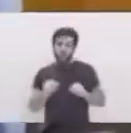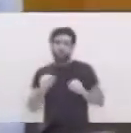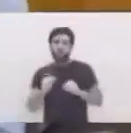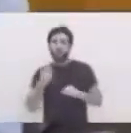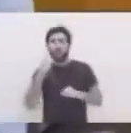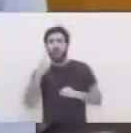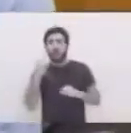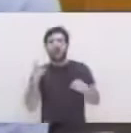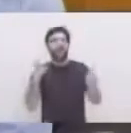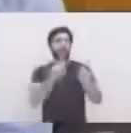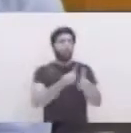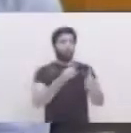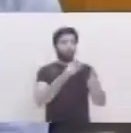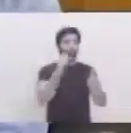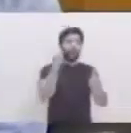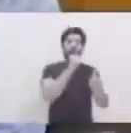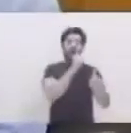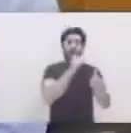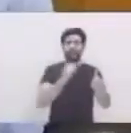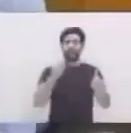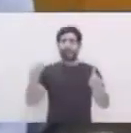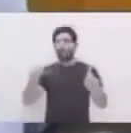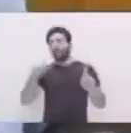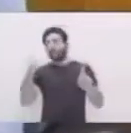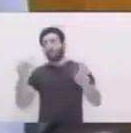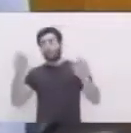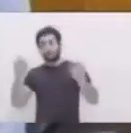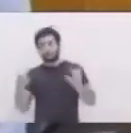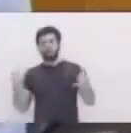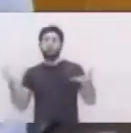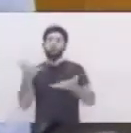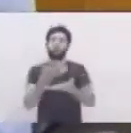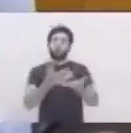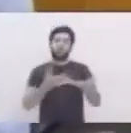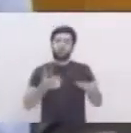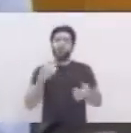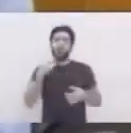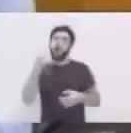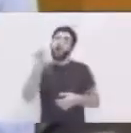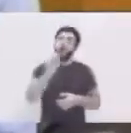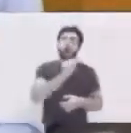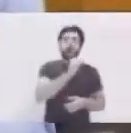canto de la mamá de Graciela, que se acompaña con el río.